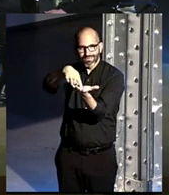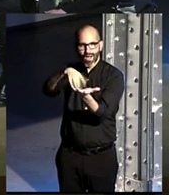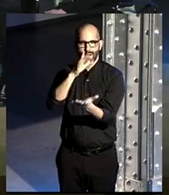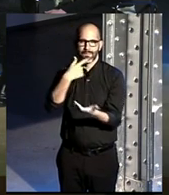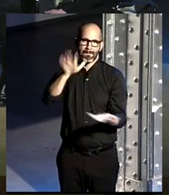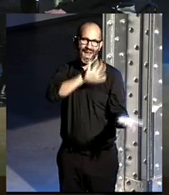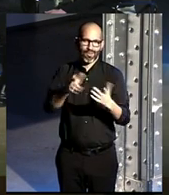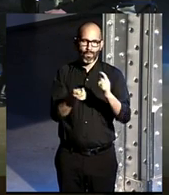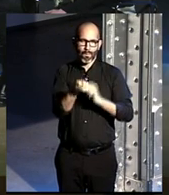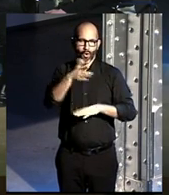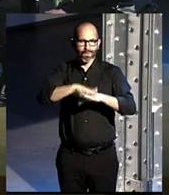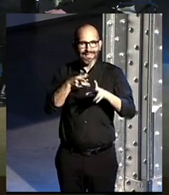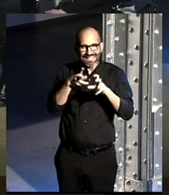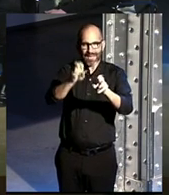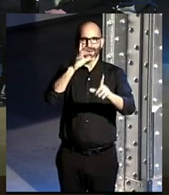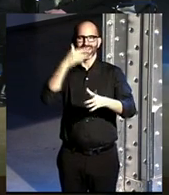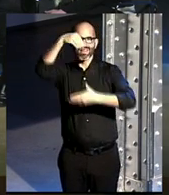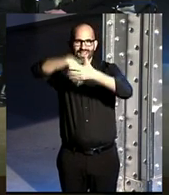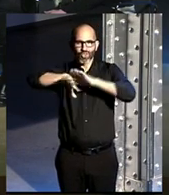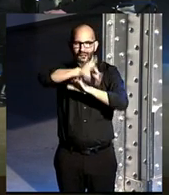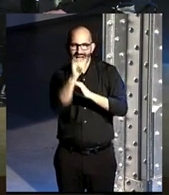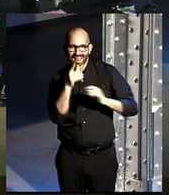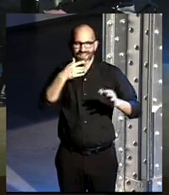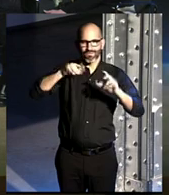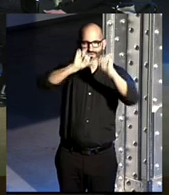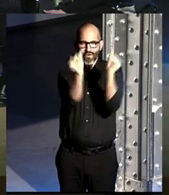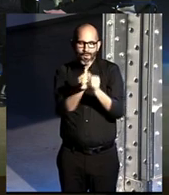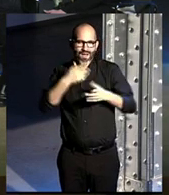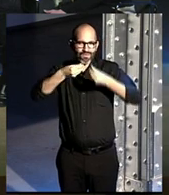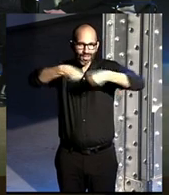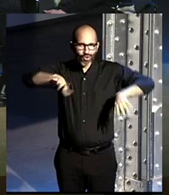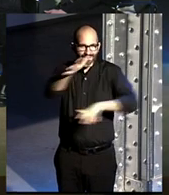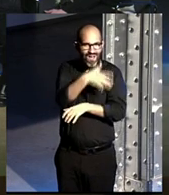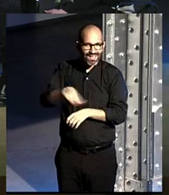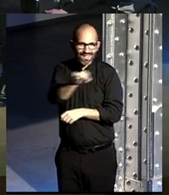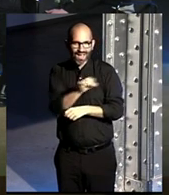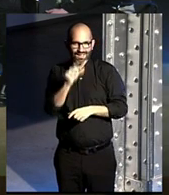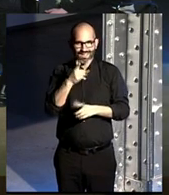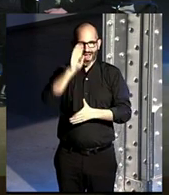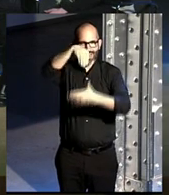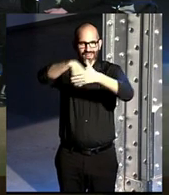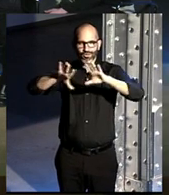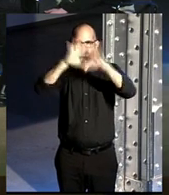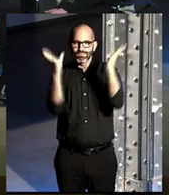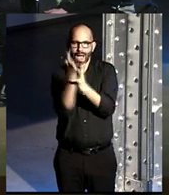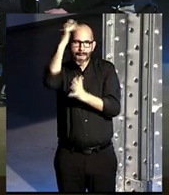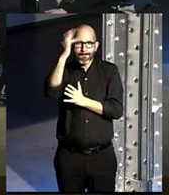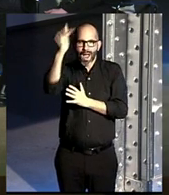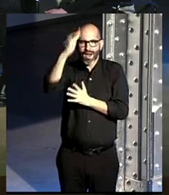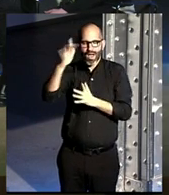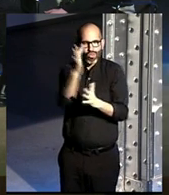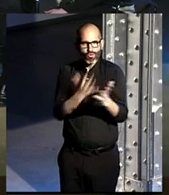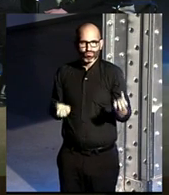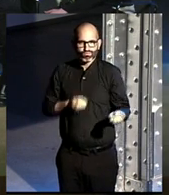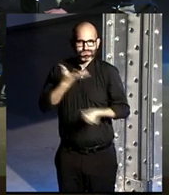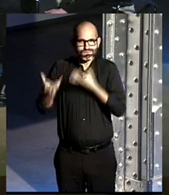donde aparece Jules Verne, nazis, en fin, una historia fantástica que denota la imaginación desbordante que caracteriza la